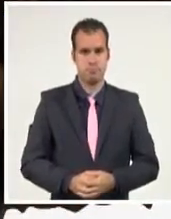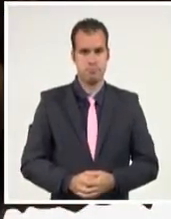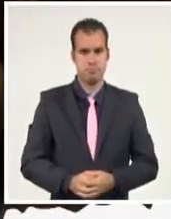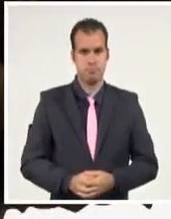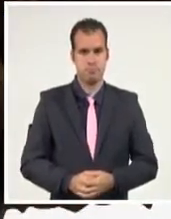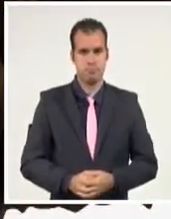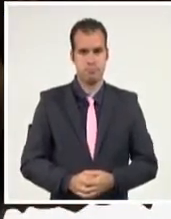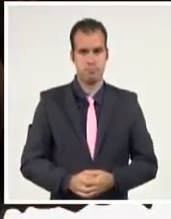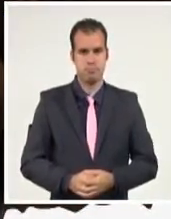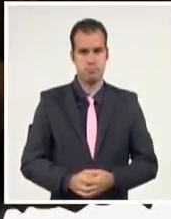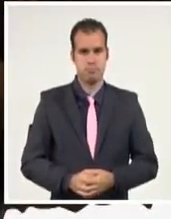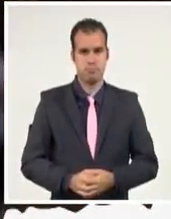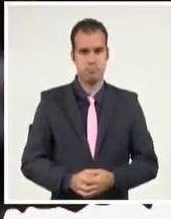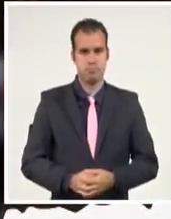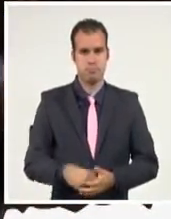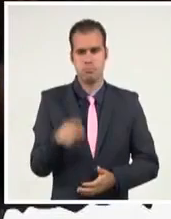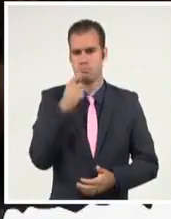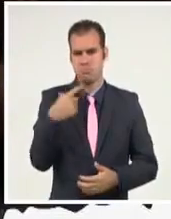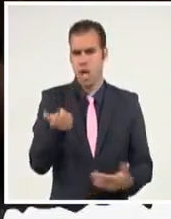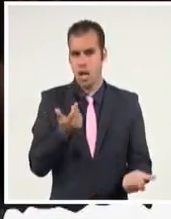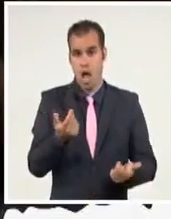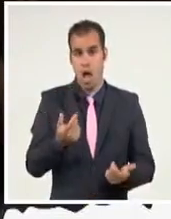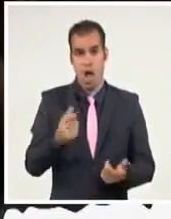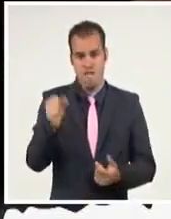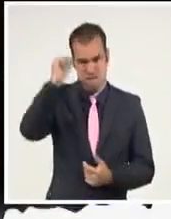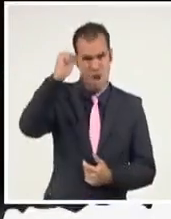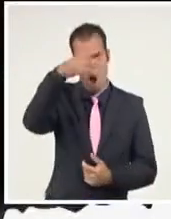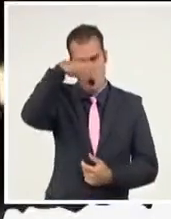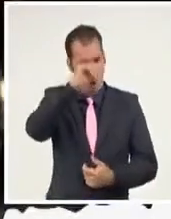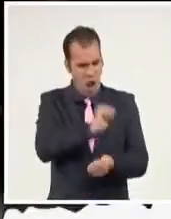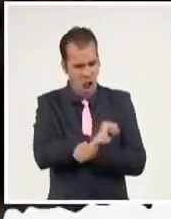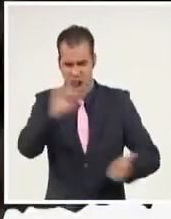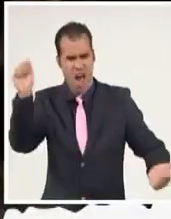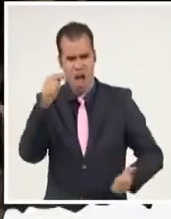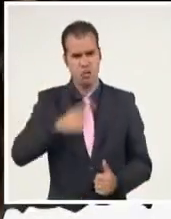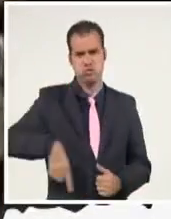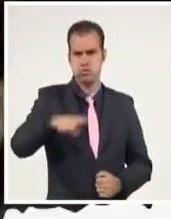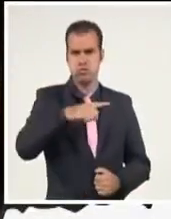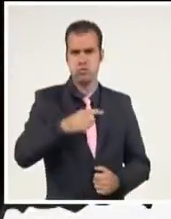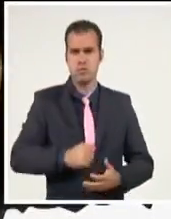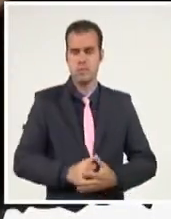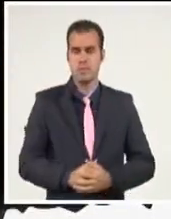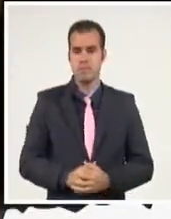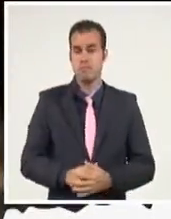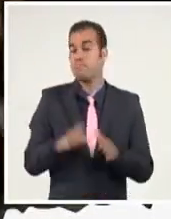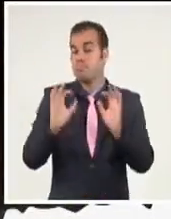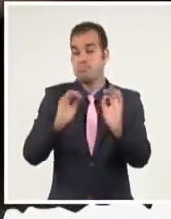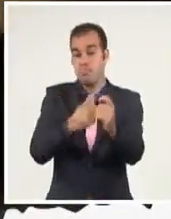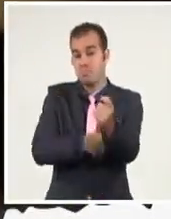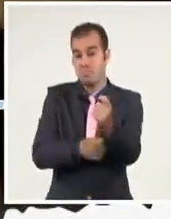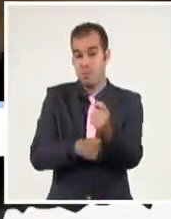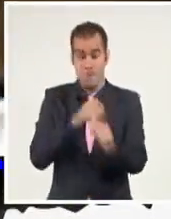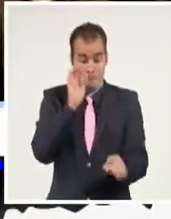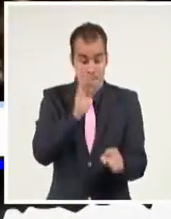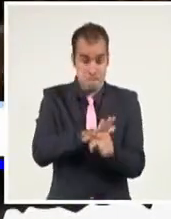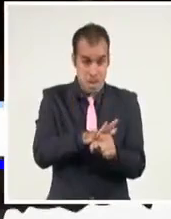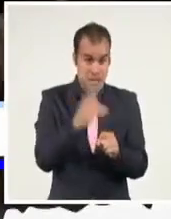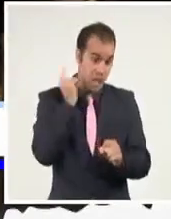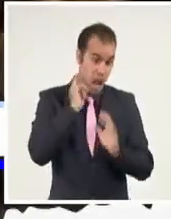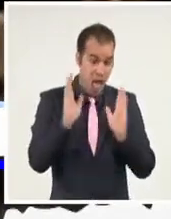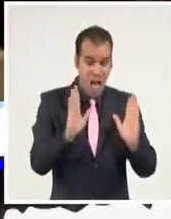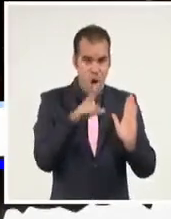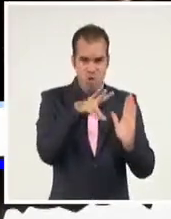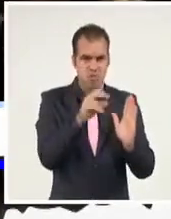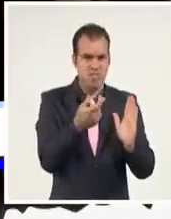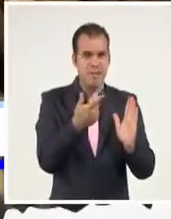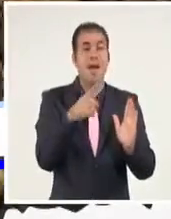¡Viva la tierra que produce la caña! Como ya es costumbre en los inicios del año, la Jornada Villanueva proyecta